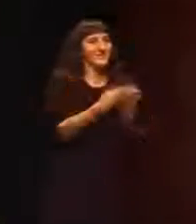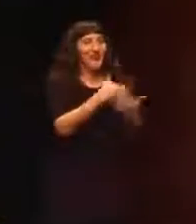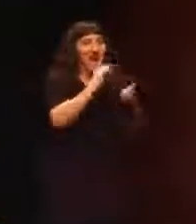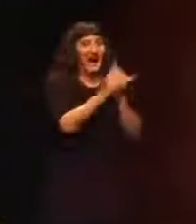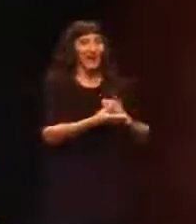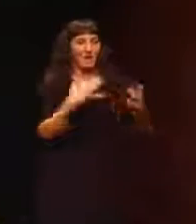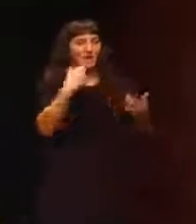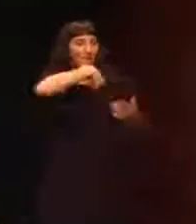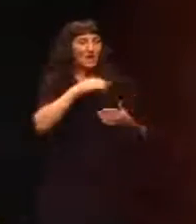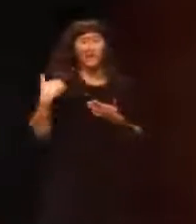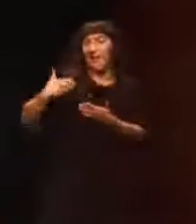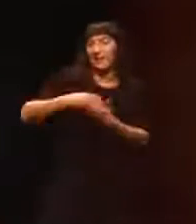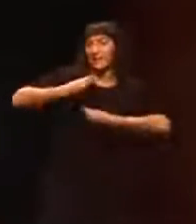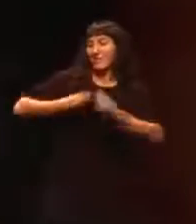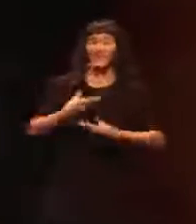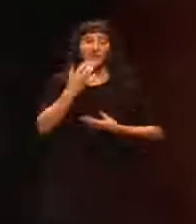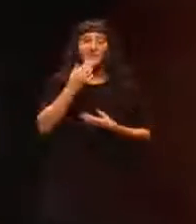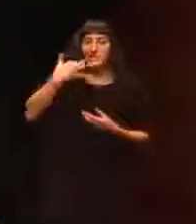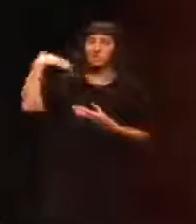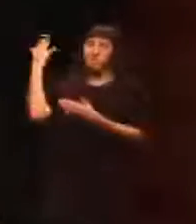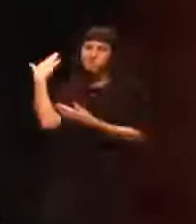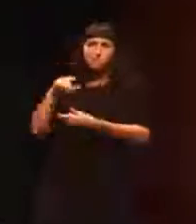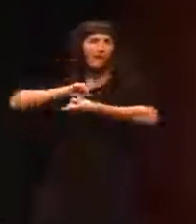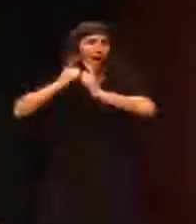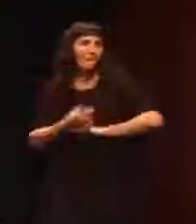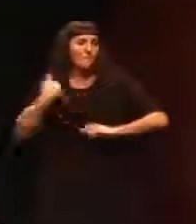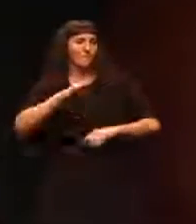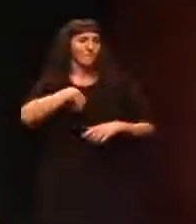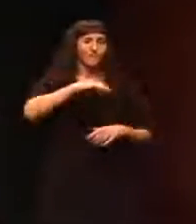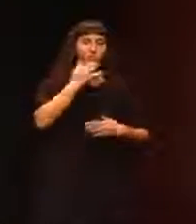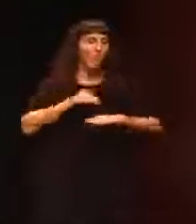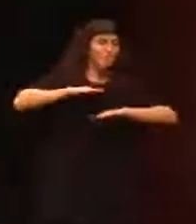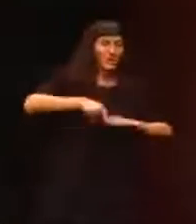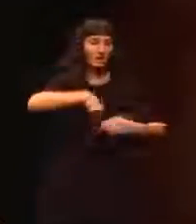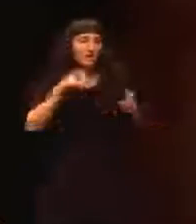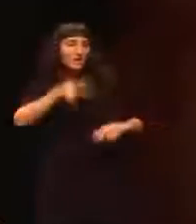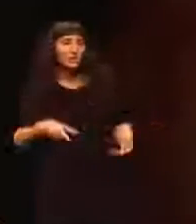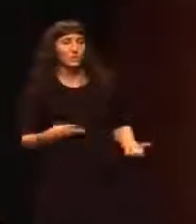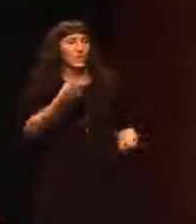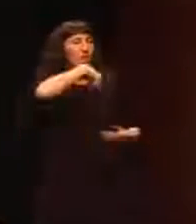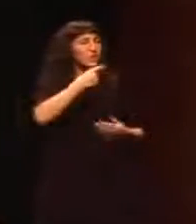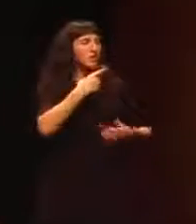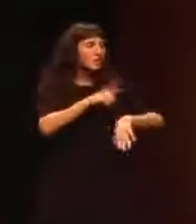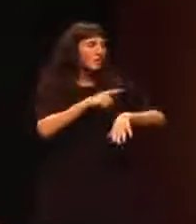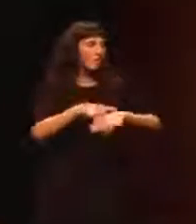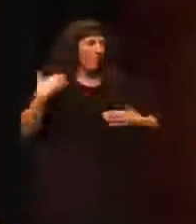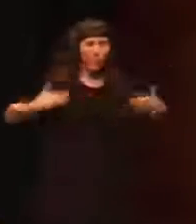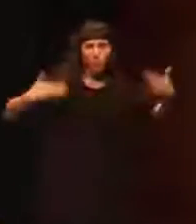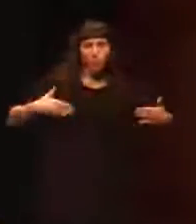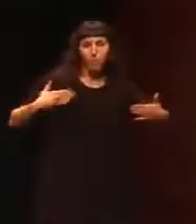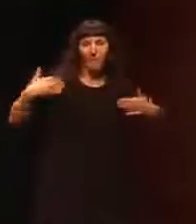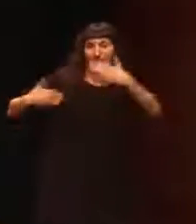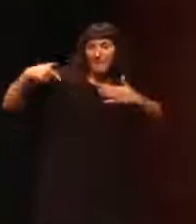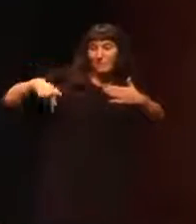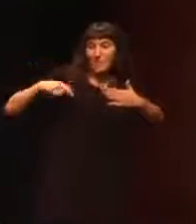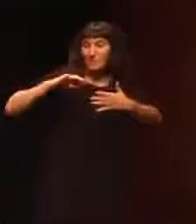cómo han hecho las cosas. Si hubieran cambiado, a lo mejor no tendríamos que haber dado este paso. Tuvieron mucho tiempo y durante todo este tiempo, en